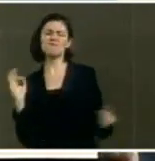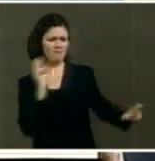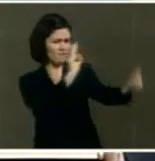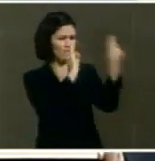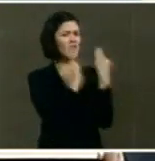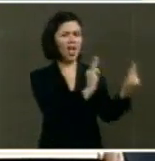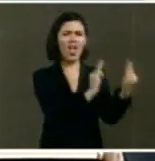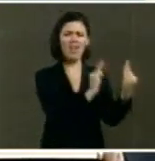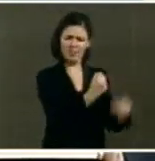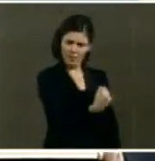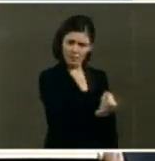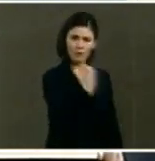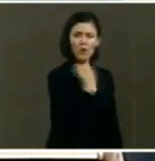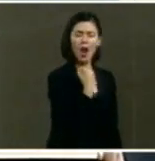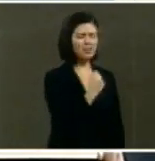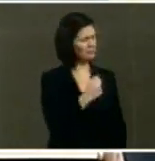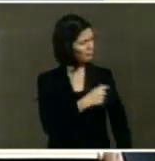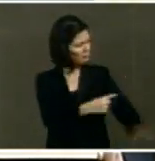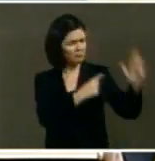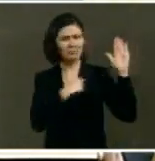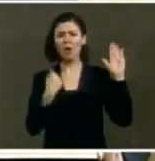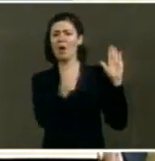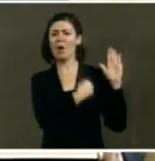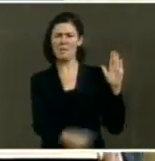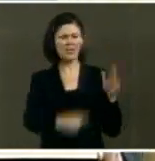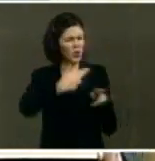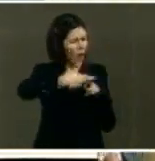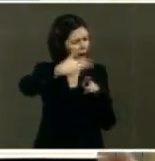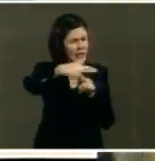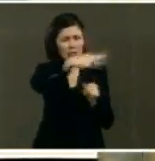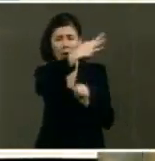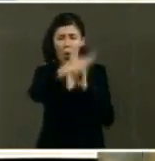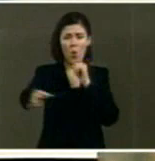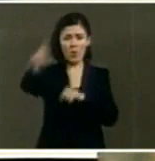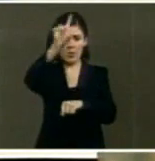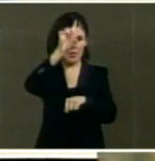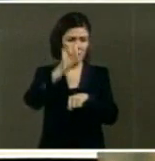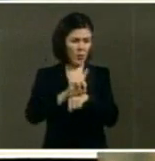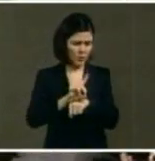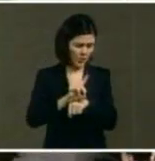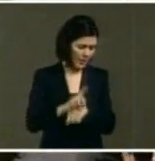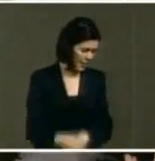plenamente comprometido hasta el último día de mi mandato.